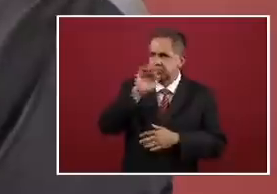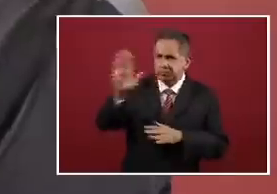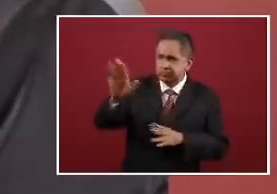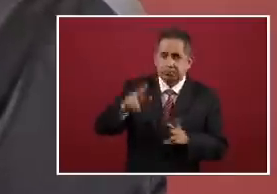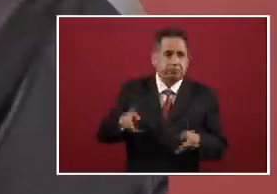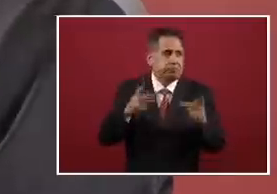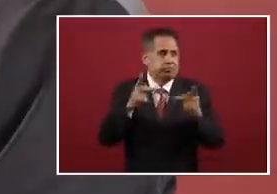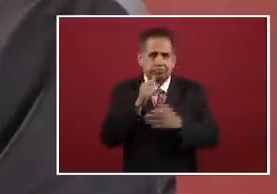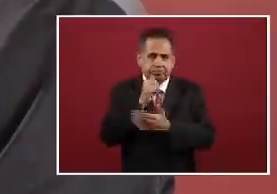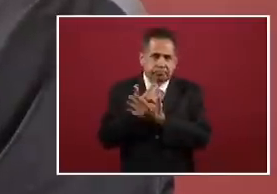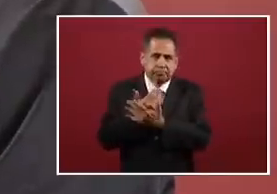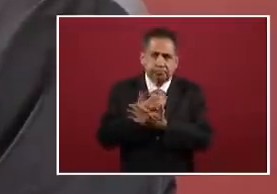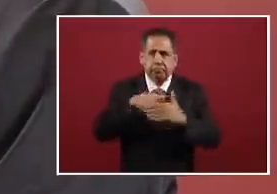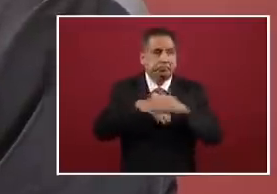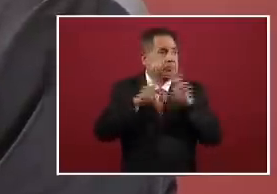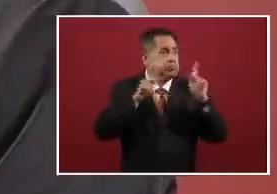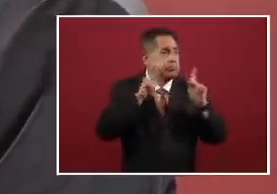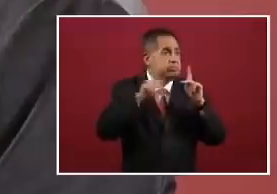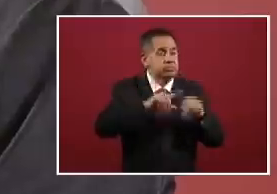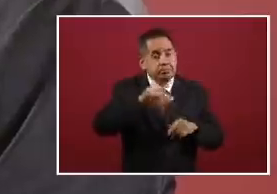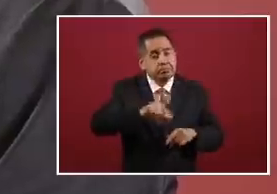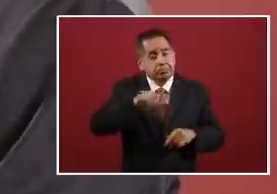se demora más.